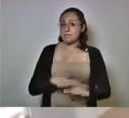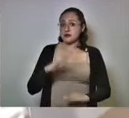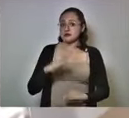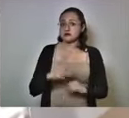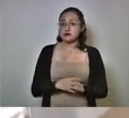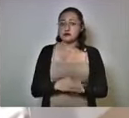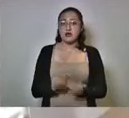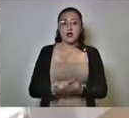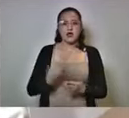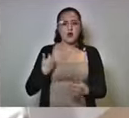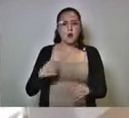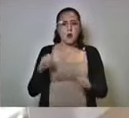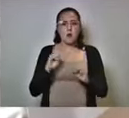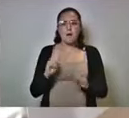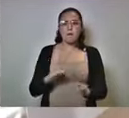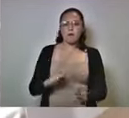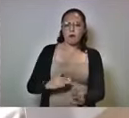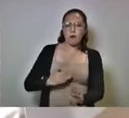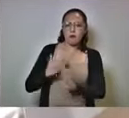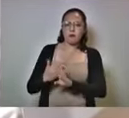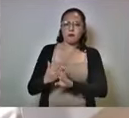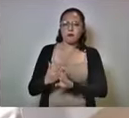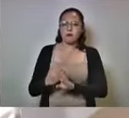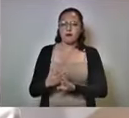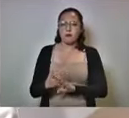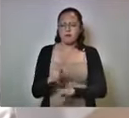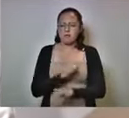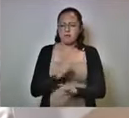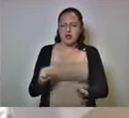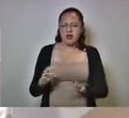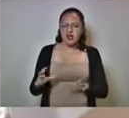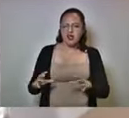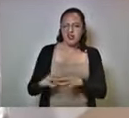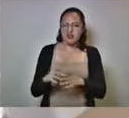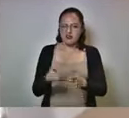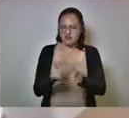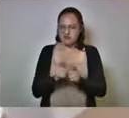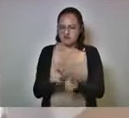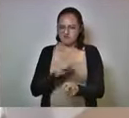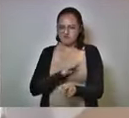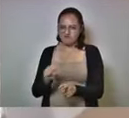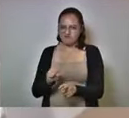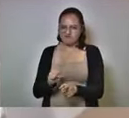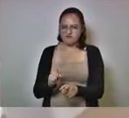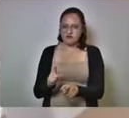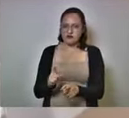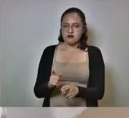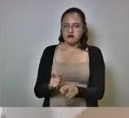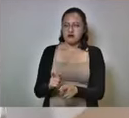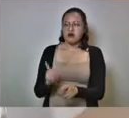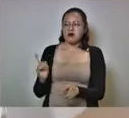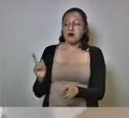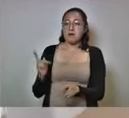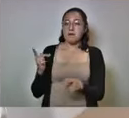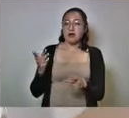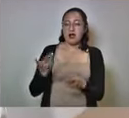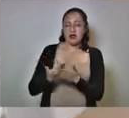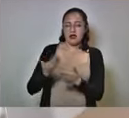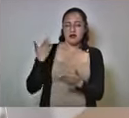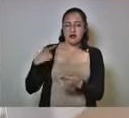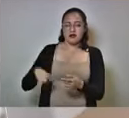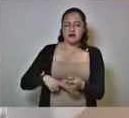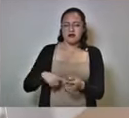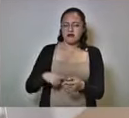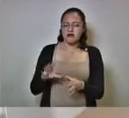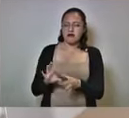Antes no hubo combate a la delincuencia, hubo vinculación del poder público, del